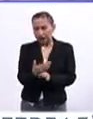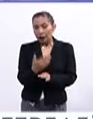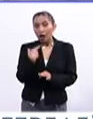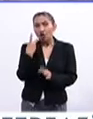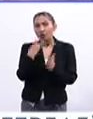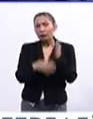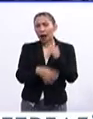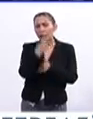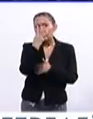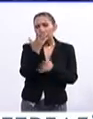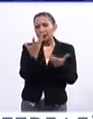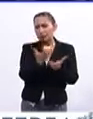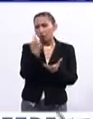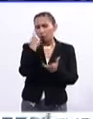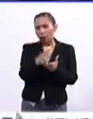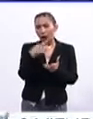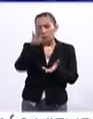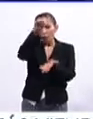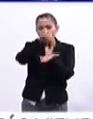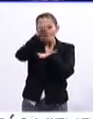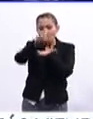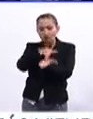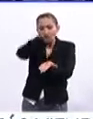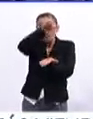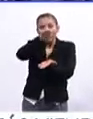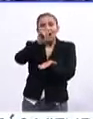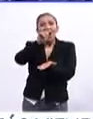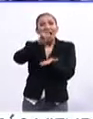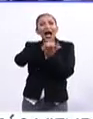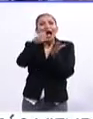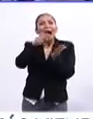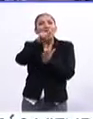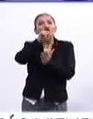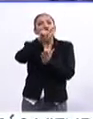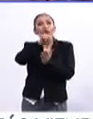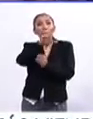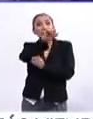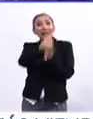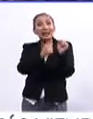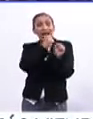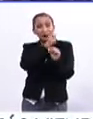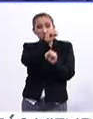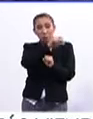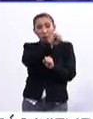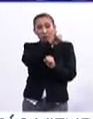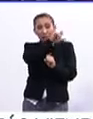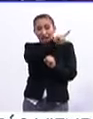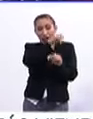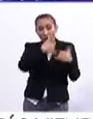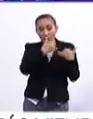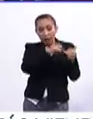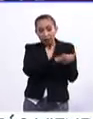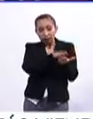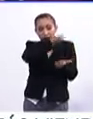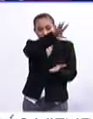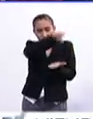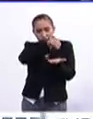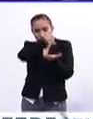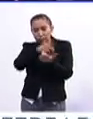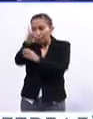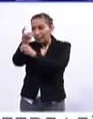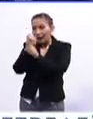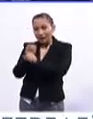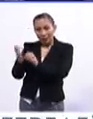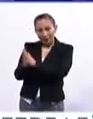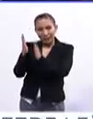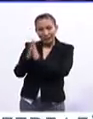el 2014 hicimos una antología conmemorativa de los 20 años del concurso y invitamos